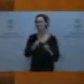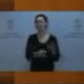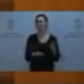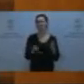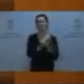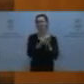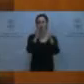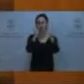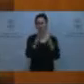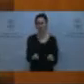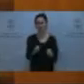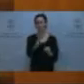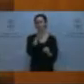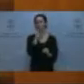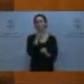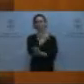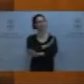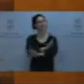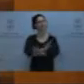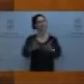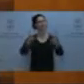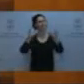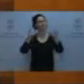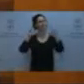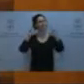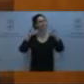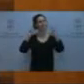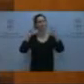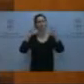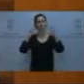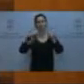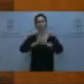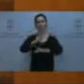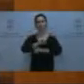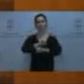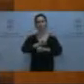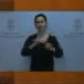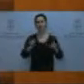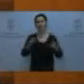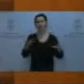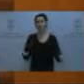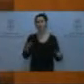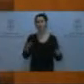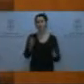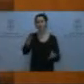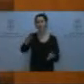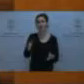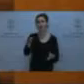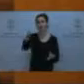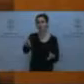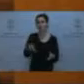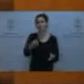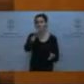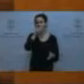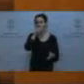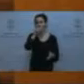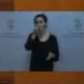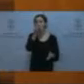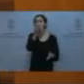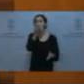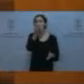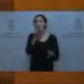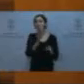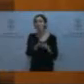pues prácticamente cualquier tipo de actividad en estos espacios. Y en la pesca del salmón, pues el capricho social comunista de Areces